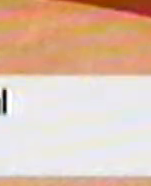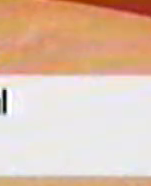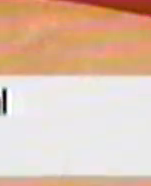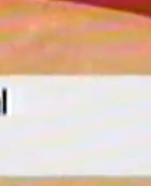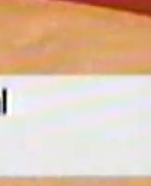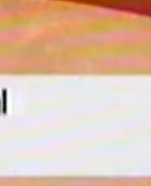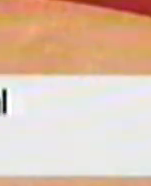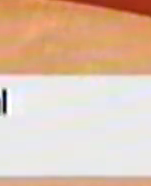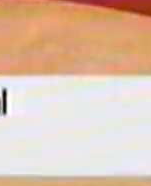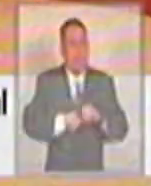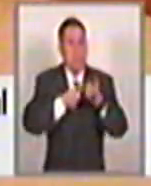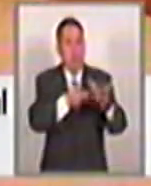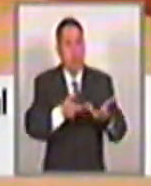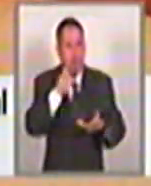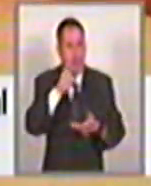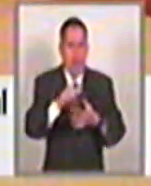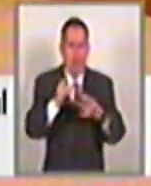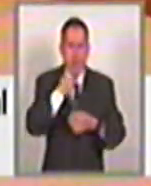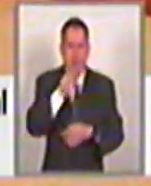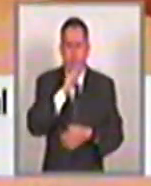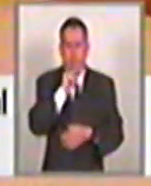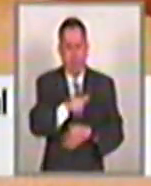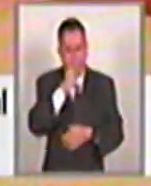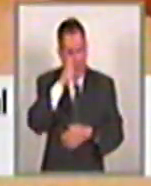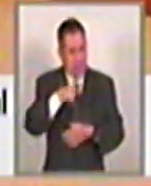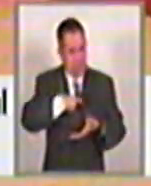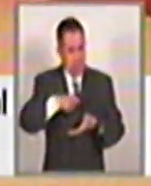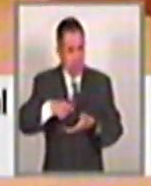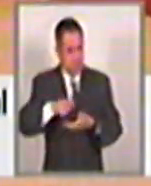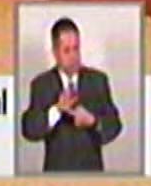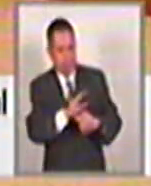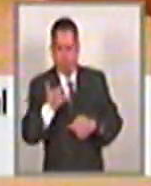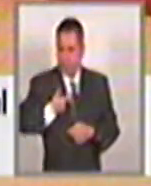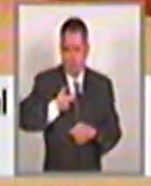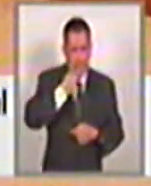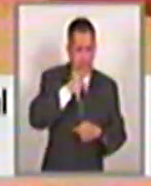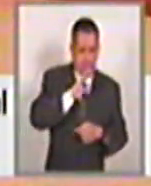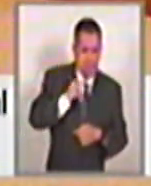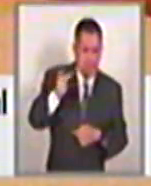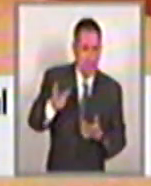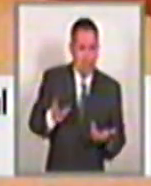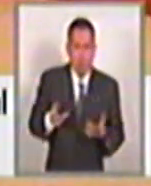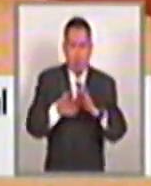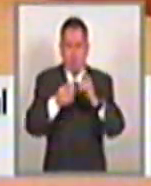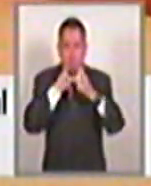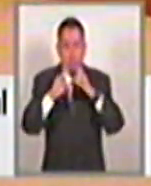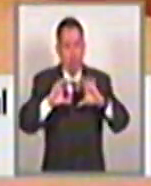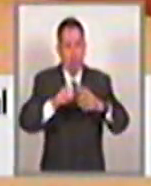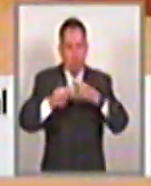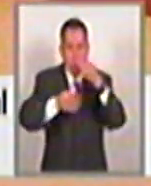ejercer su libertad de expresión hablando mal del producto para el que fue contratado. Y vuelvo a insistir, los medios de comunicación